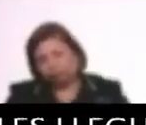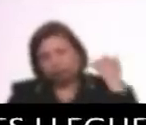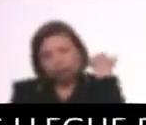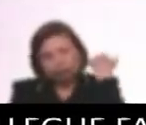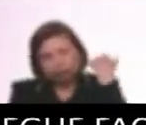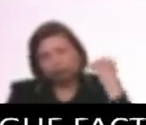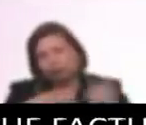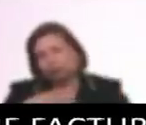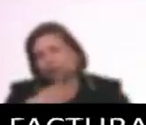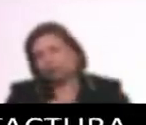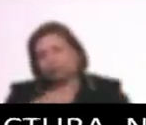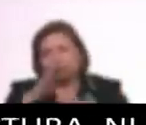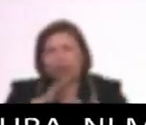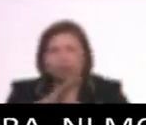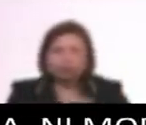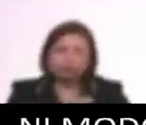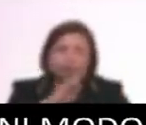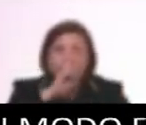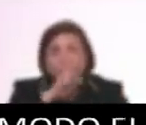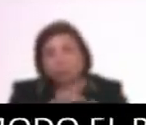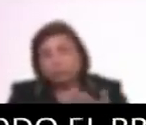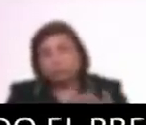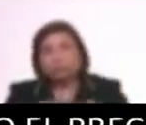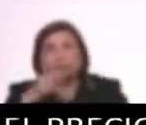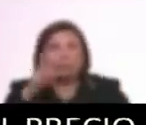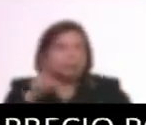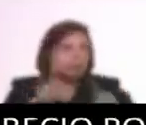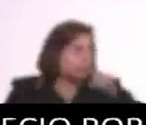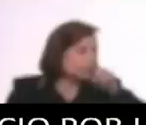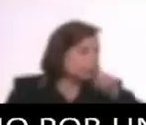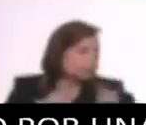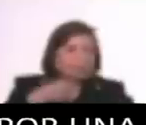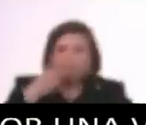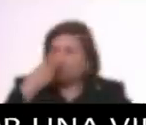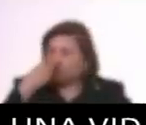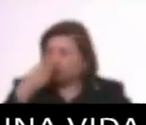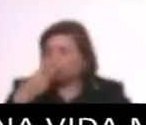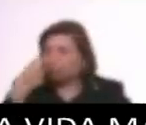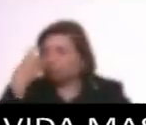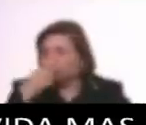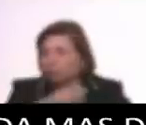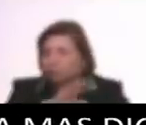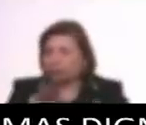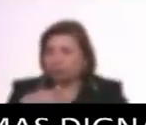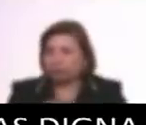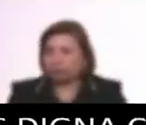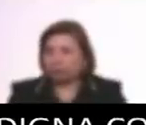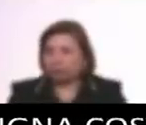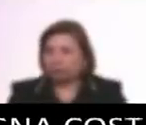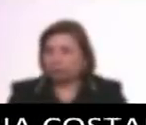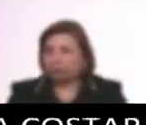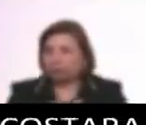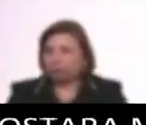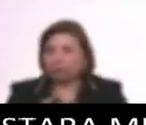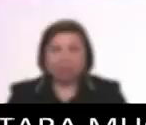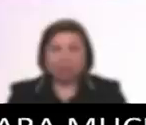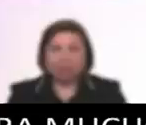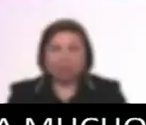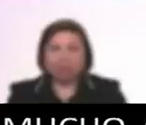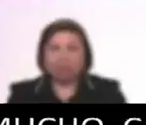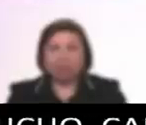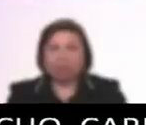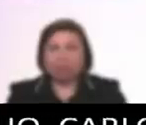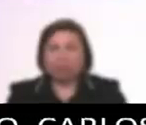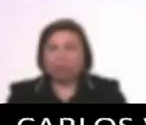del Congreso de la República, actual presidenta de la Comisión de Relaciones Exteriores de la República del Perú. Congresista, qué